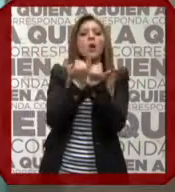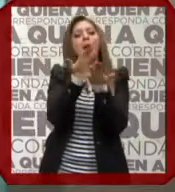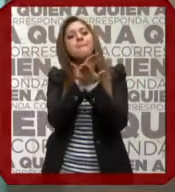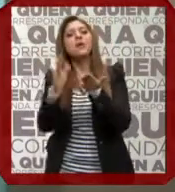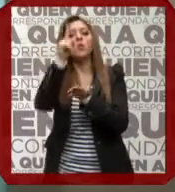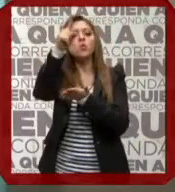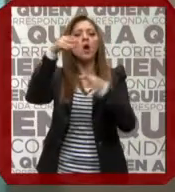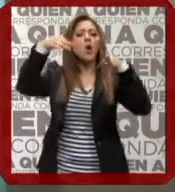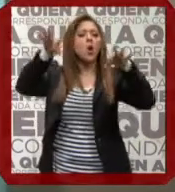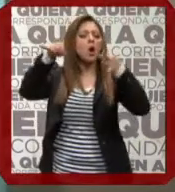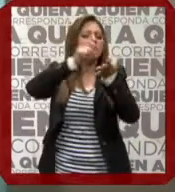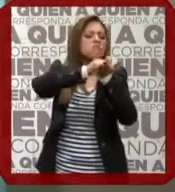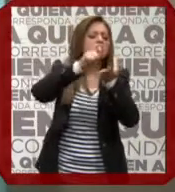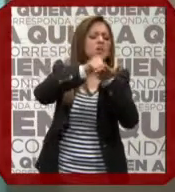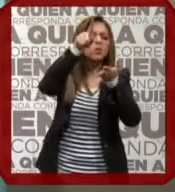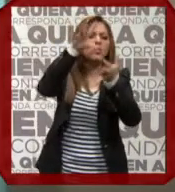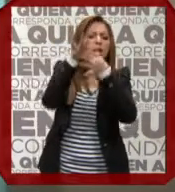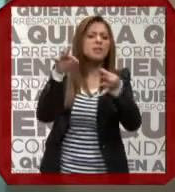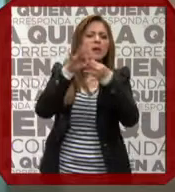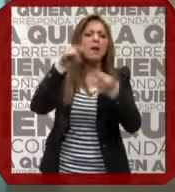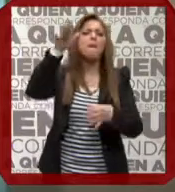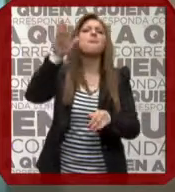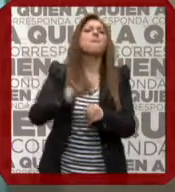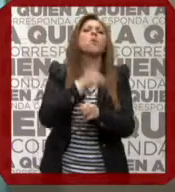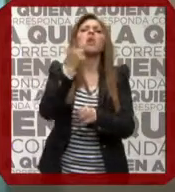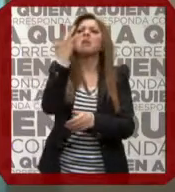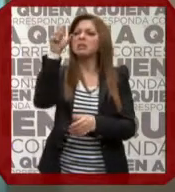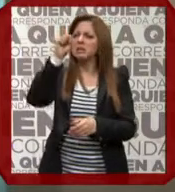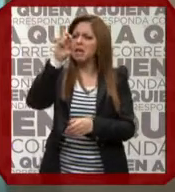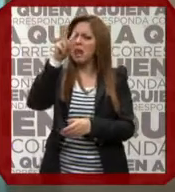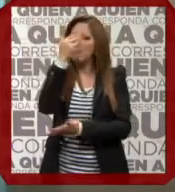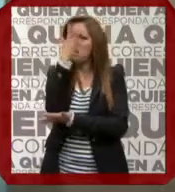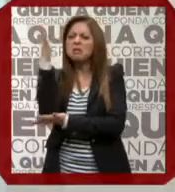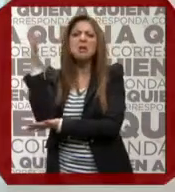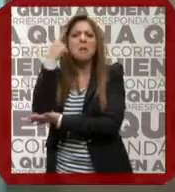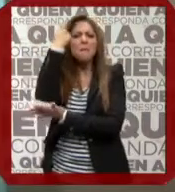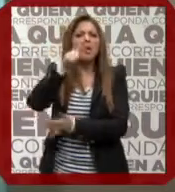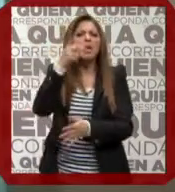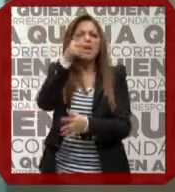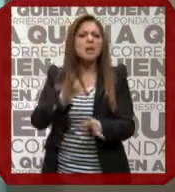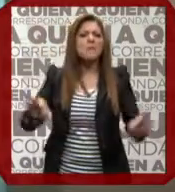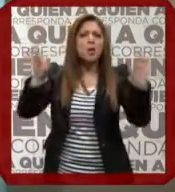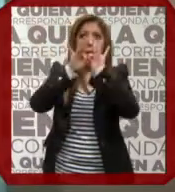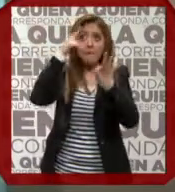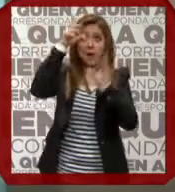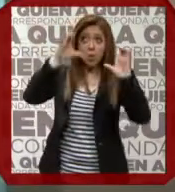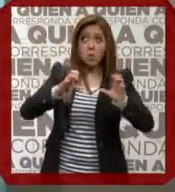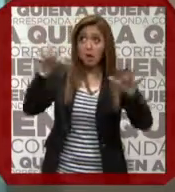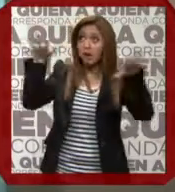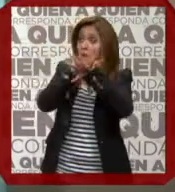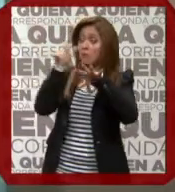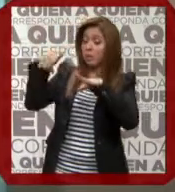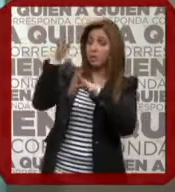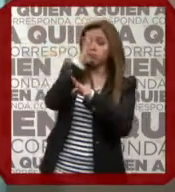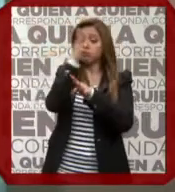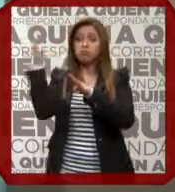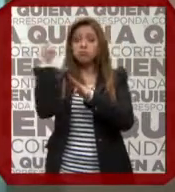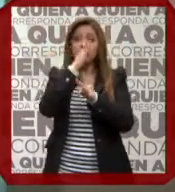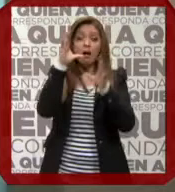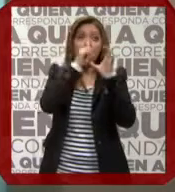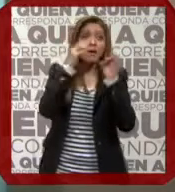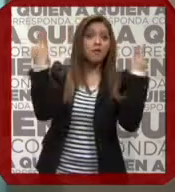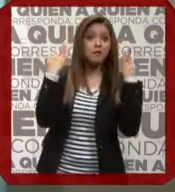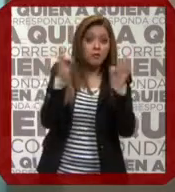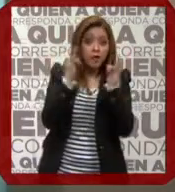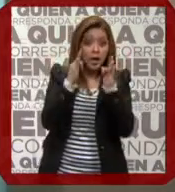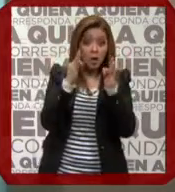diga por qué la selva es importante para mitigar el cambio climático. Tú que nos estás viendo, seguramente si te inscribes,